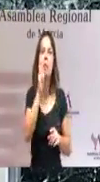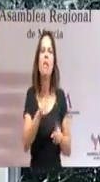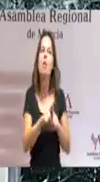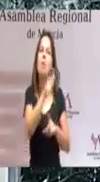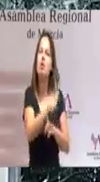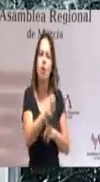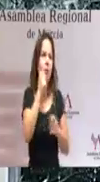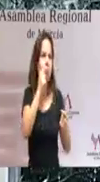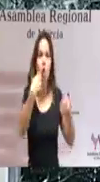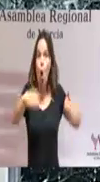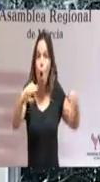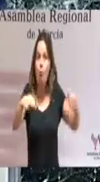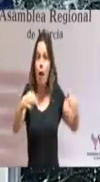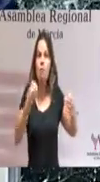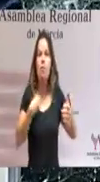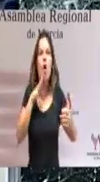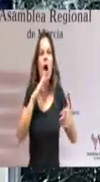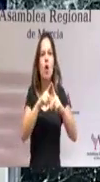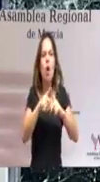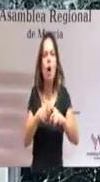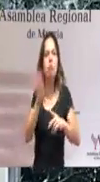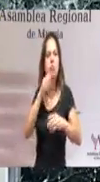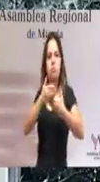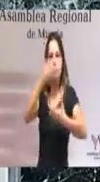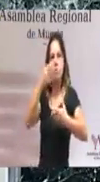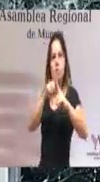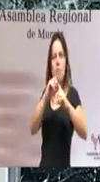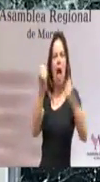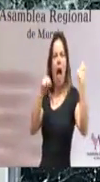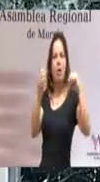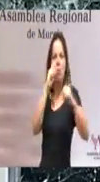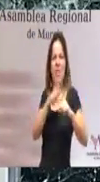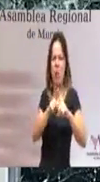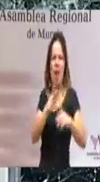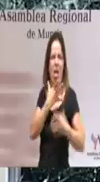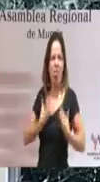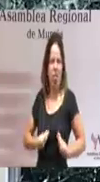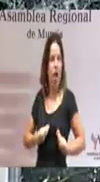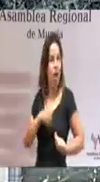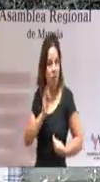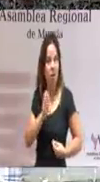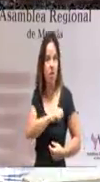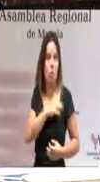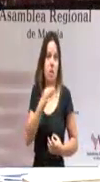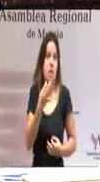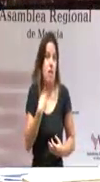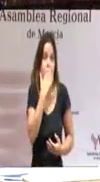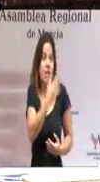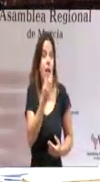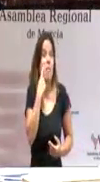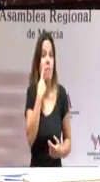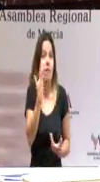persona de carne y hueso, y no como con el teleprompter como ayer, que la verdad es que decepcionó, señor presidente. De verdad, pues mire